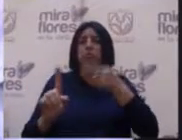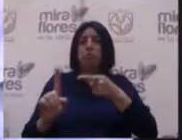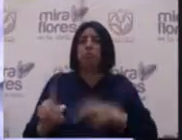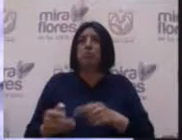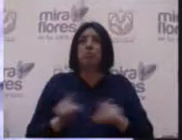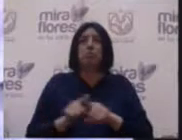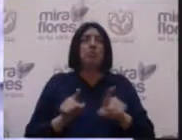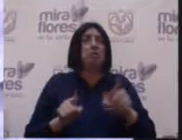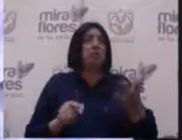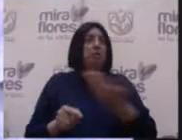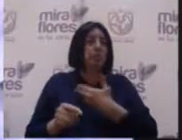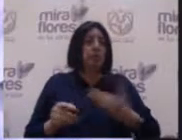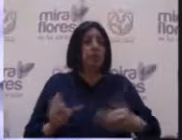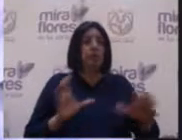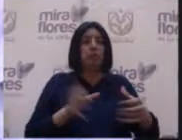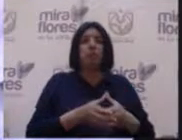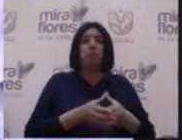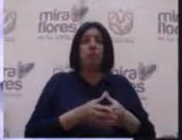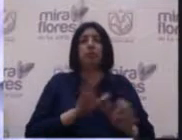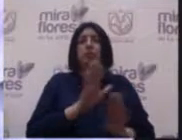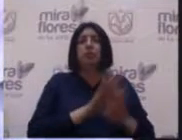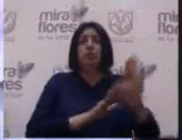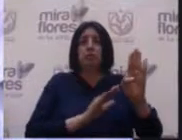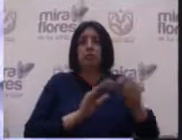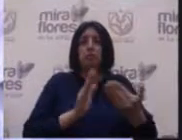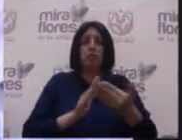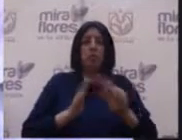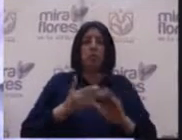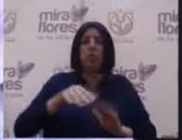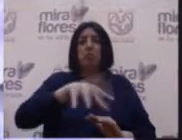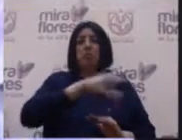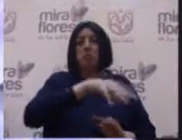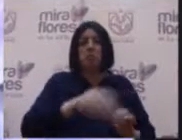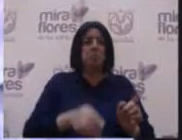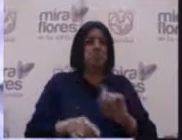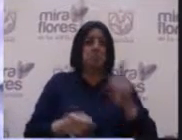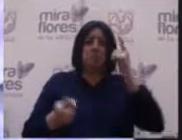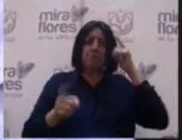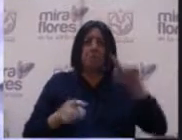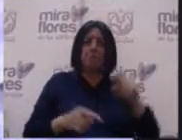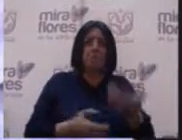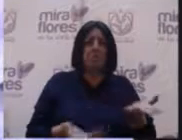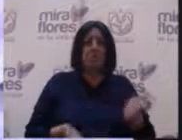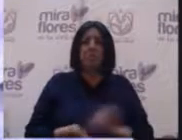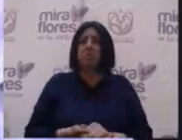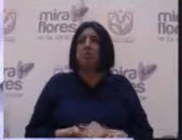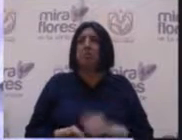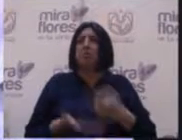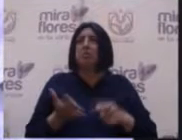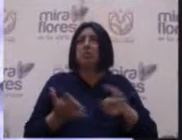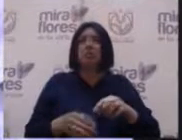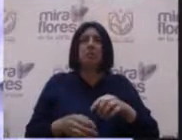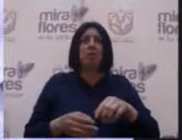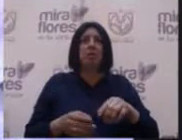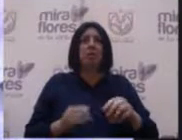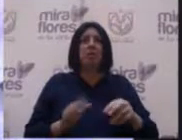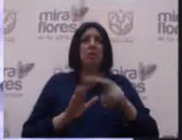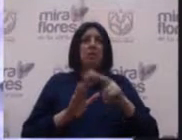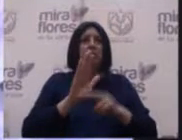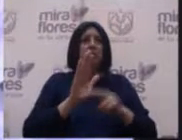la presidenta de la Comisión de Desarrollo Urbano manifestó que tampoco estaba de acuerdo en lo que era el área